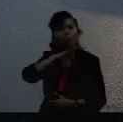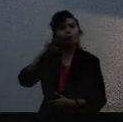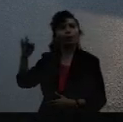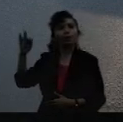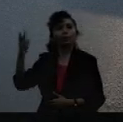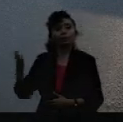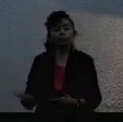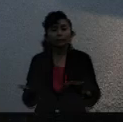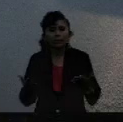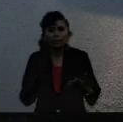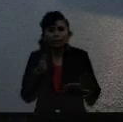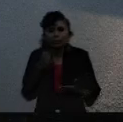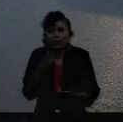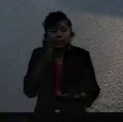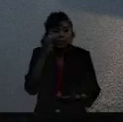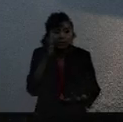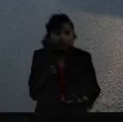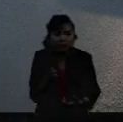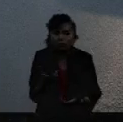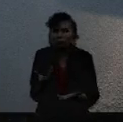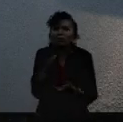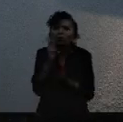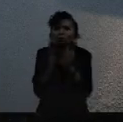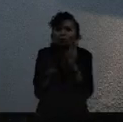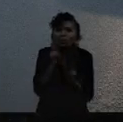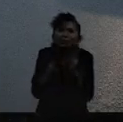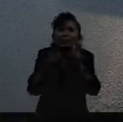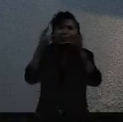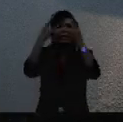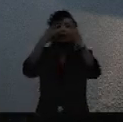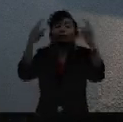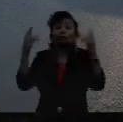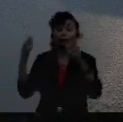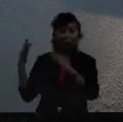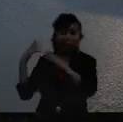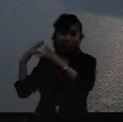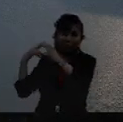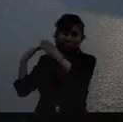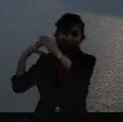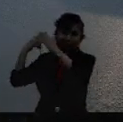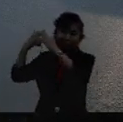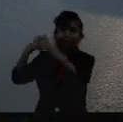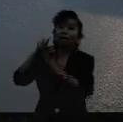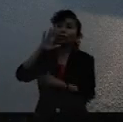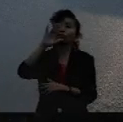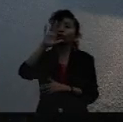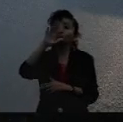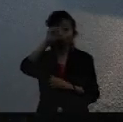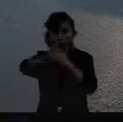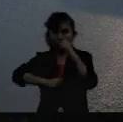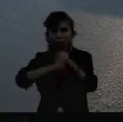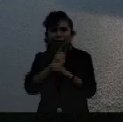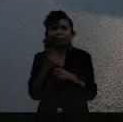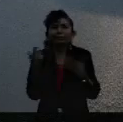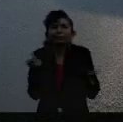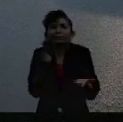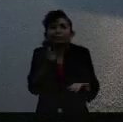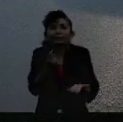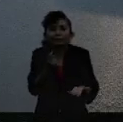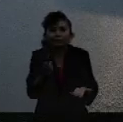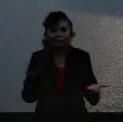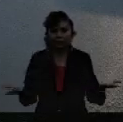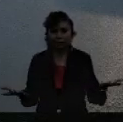acceso y mucho de esto y porque estamos hablando de historia de estos 50 años mucho de esto tiene que ver con las obras